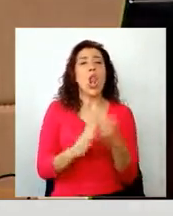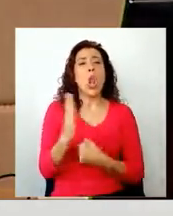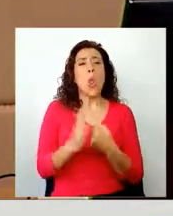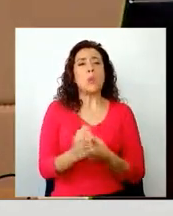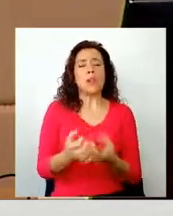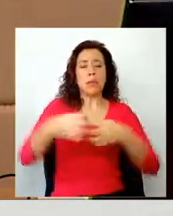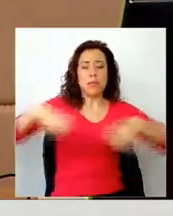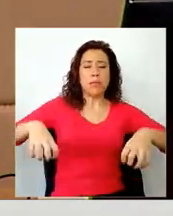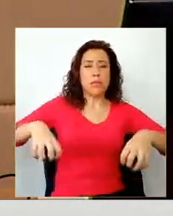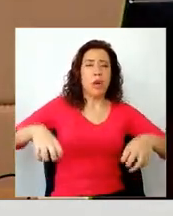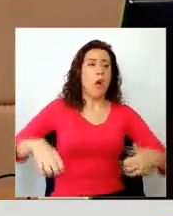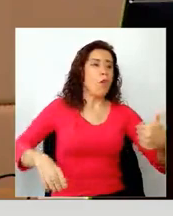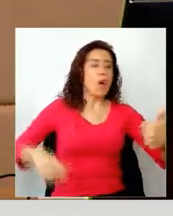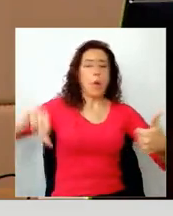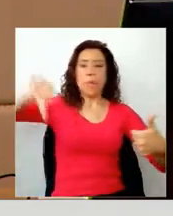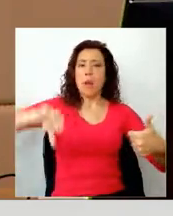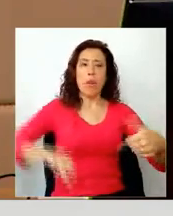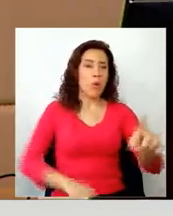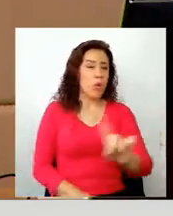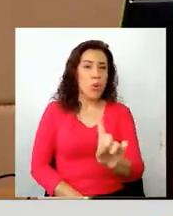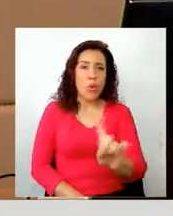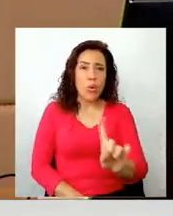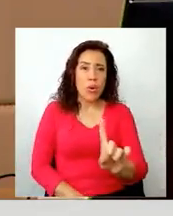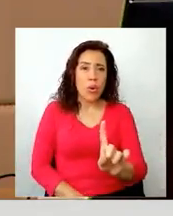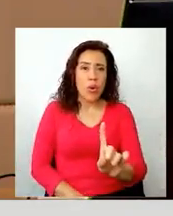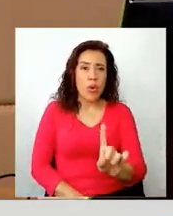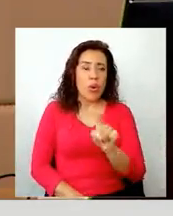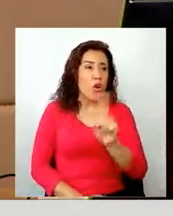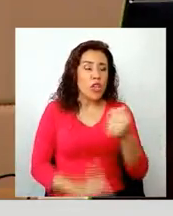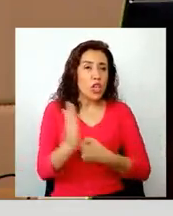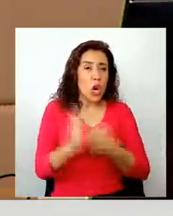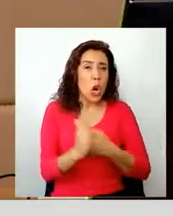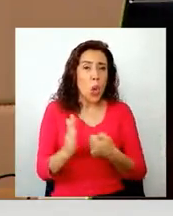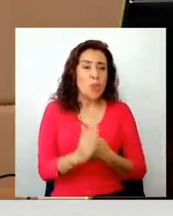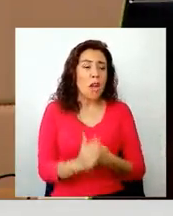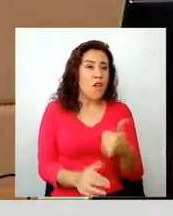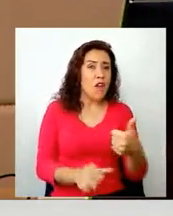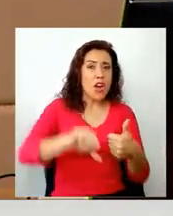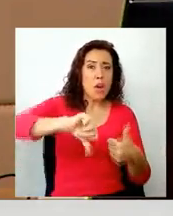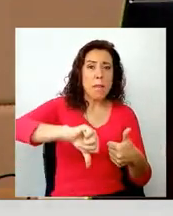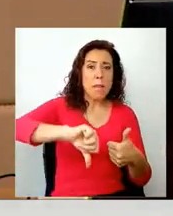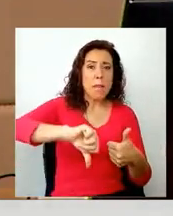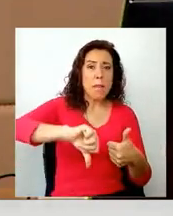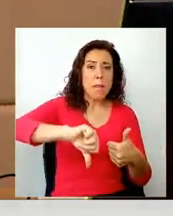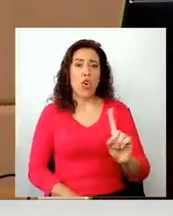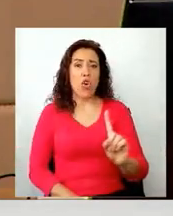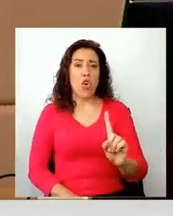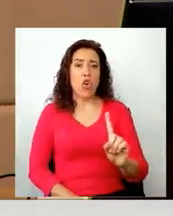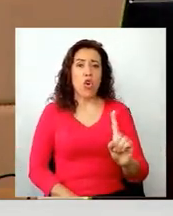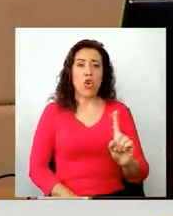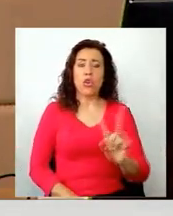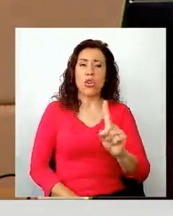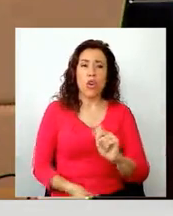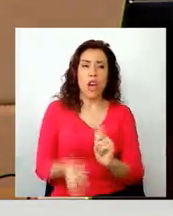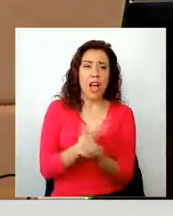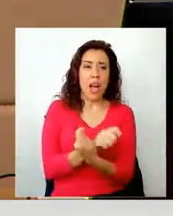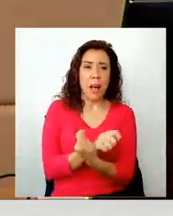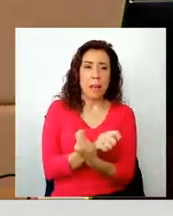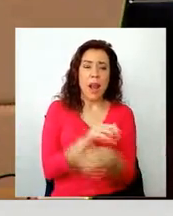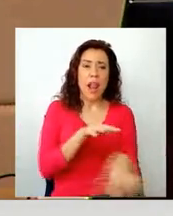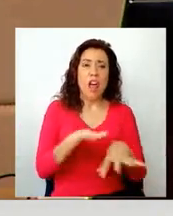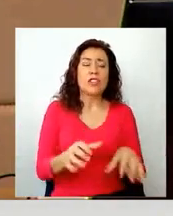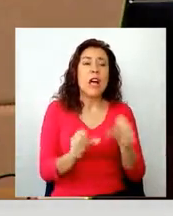no es así no es una lucha entre buenos y malos no conviertan lo que podría ser